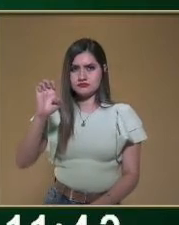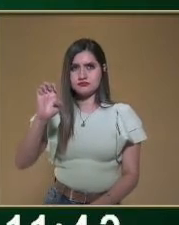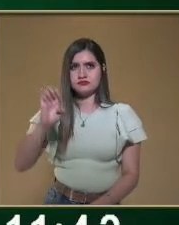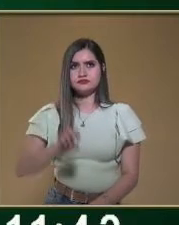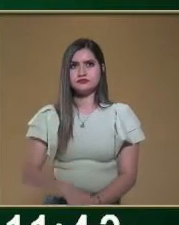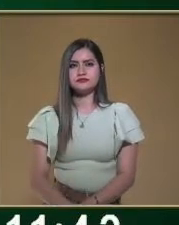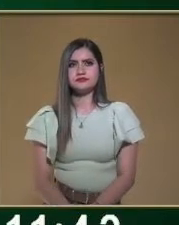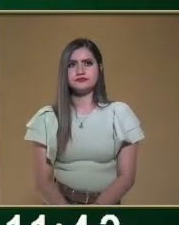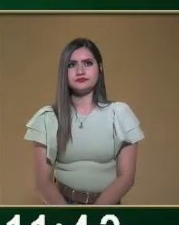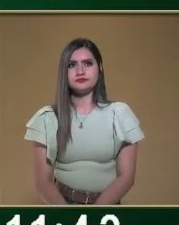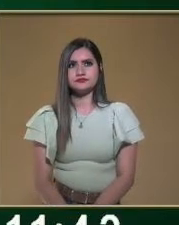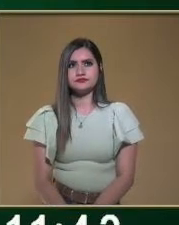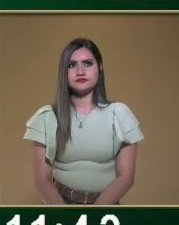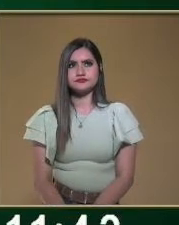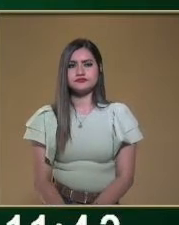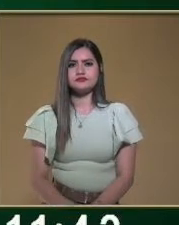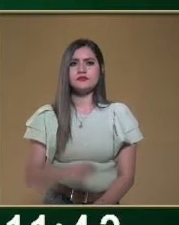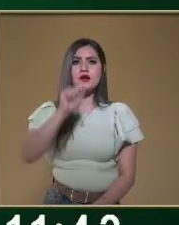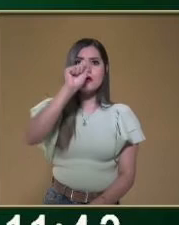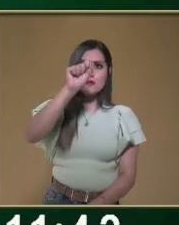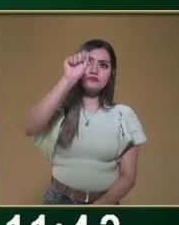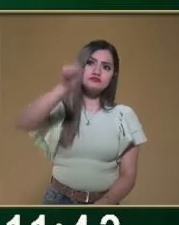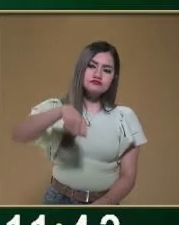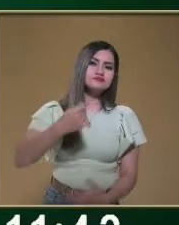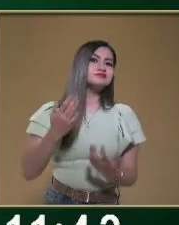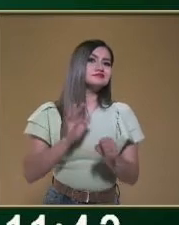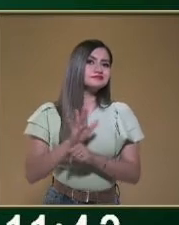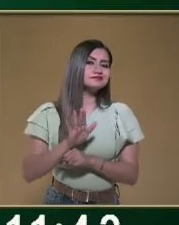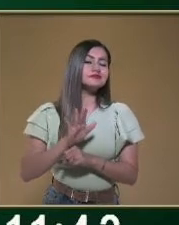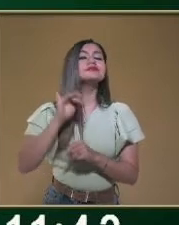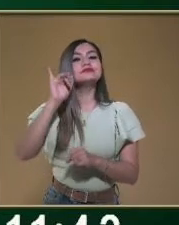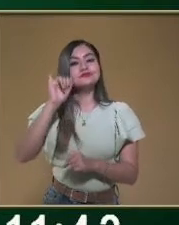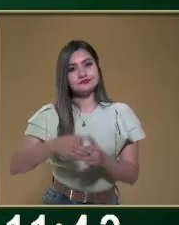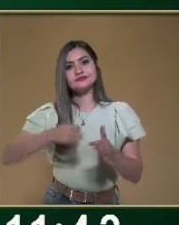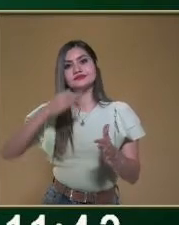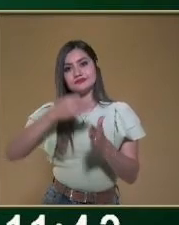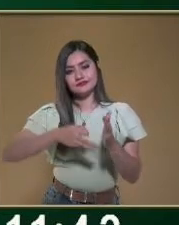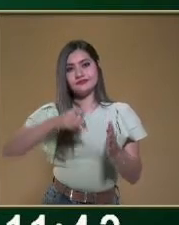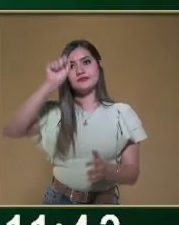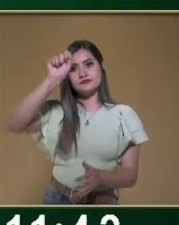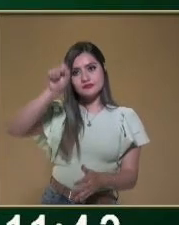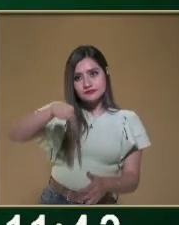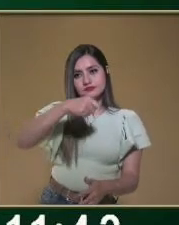Ahí en esa frase. ¿Coma o punto? Ahí le faltan las comas, maestra Ana.